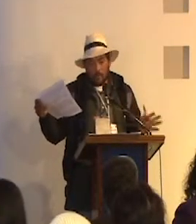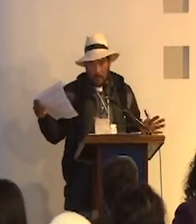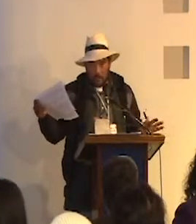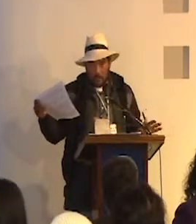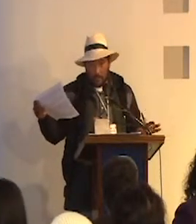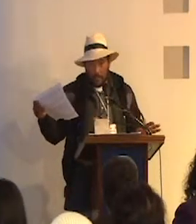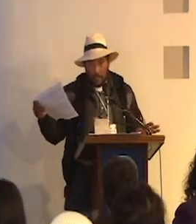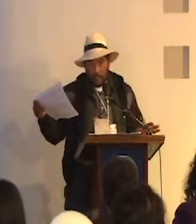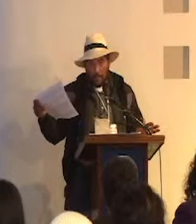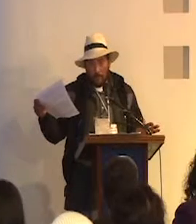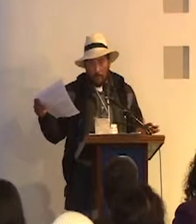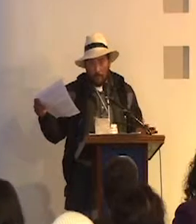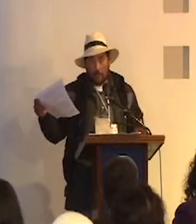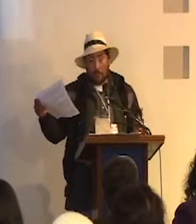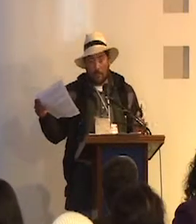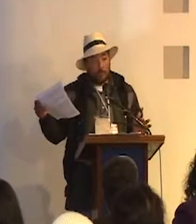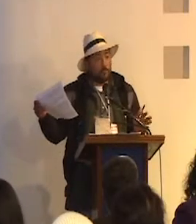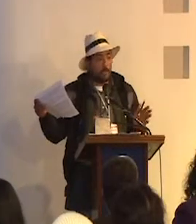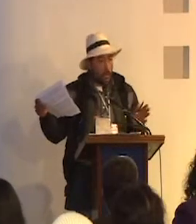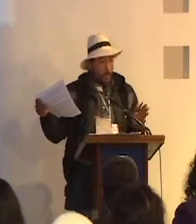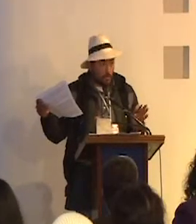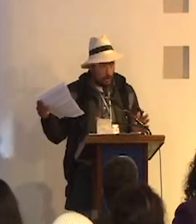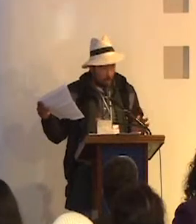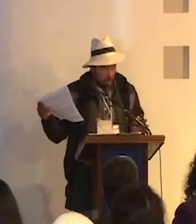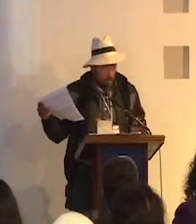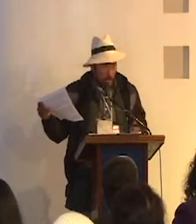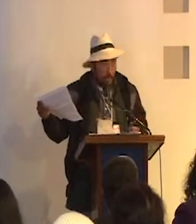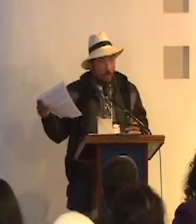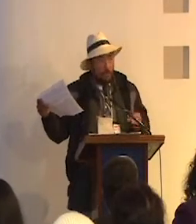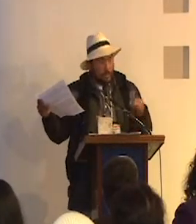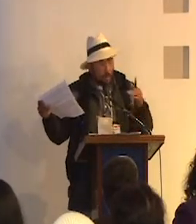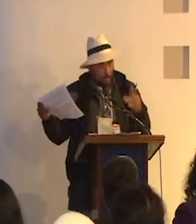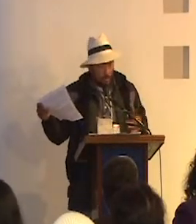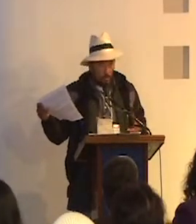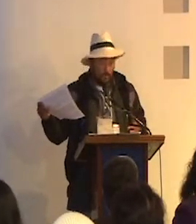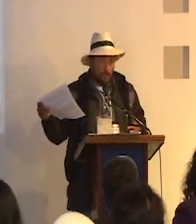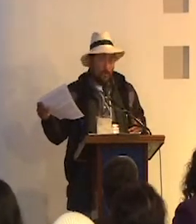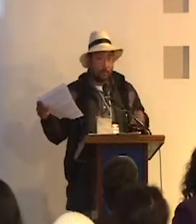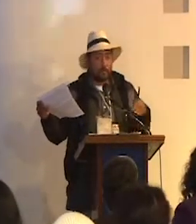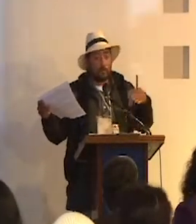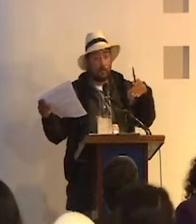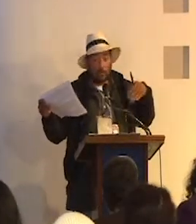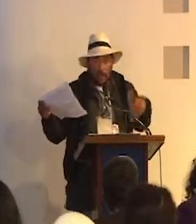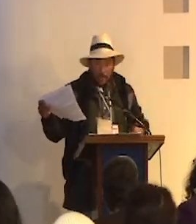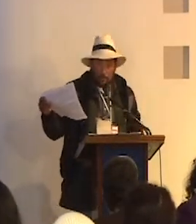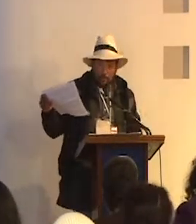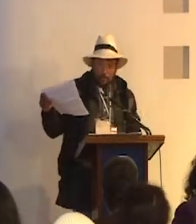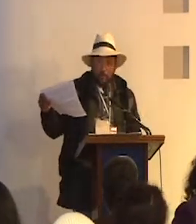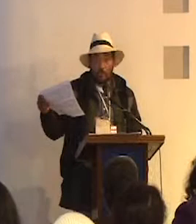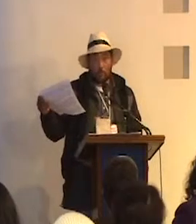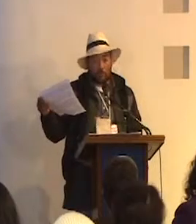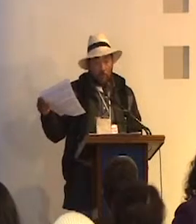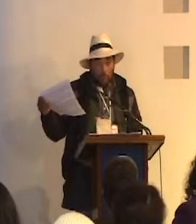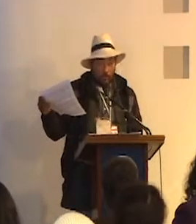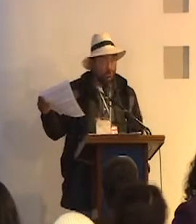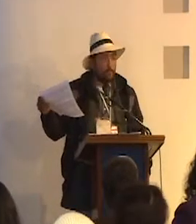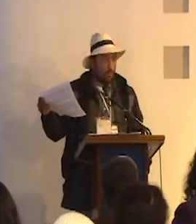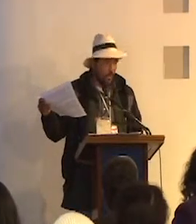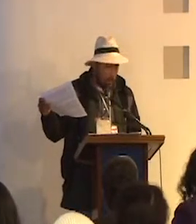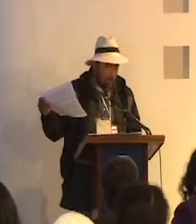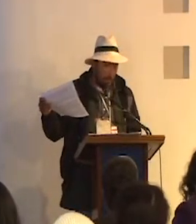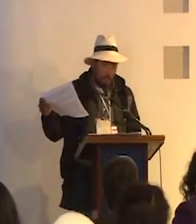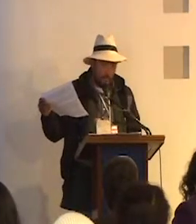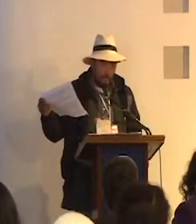rodilla para arriba, ya me tenían que mochar la pierna. Gracias a Dios me reconstruyeron allá, me controlaron la osteomielitis, porque eso es con aparatos,